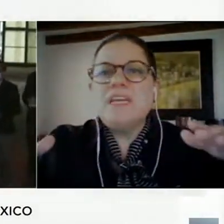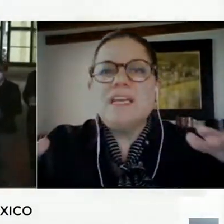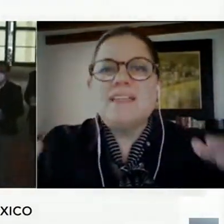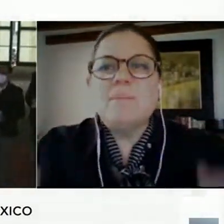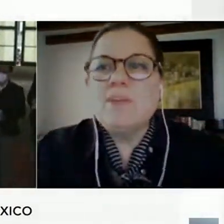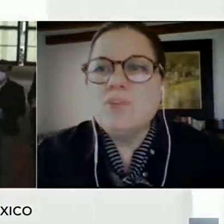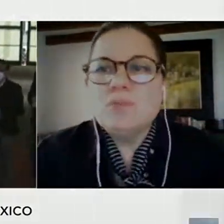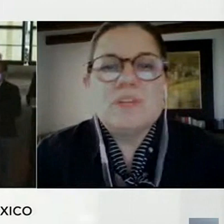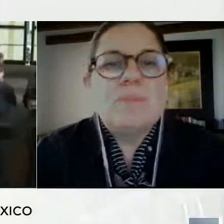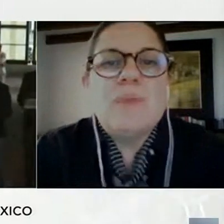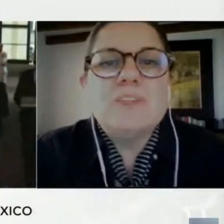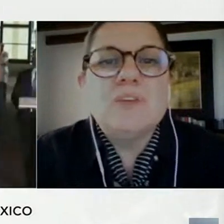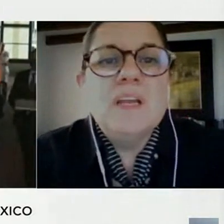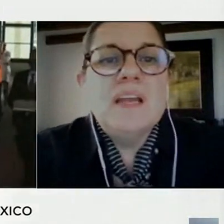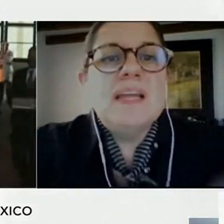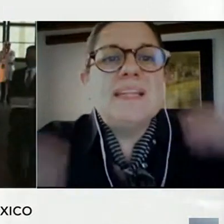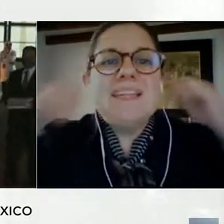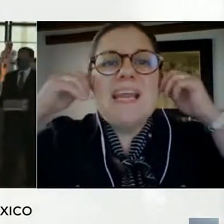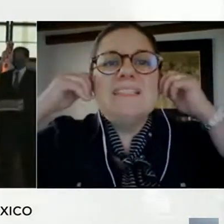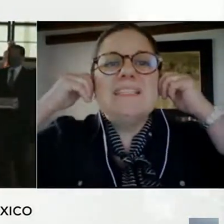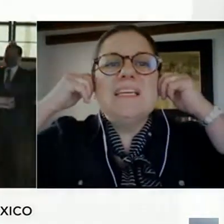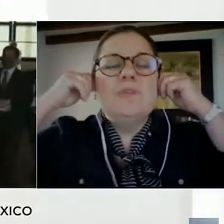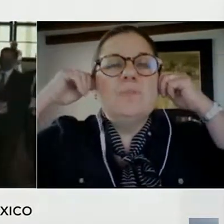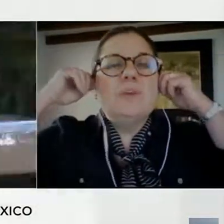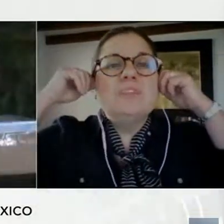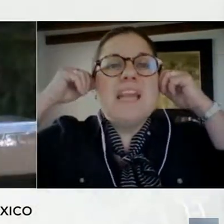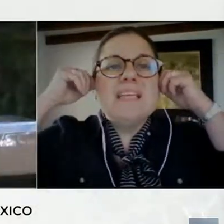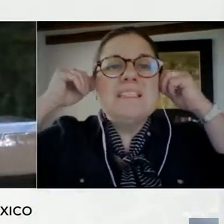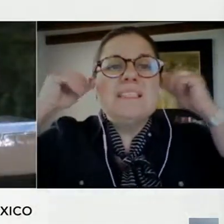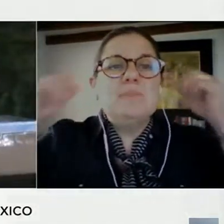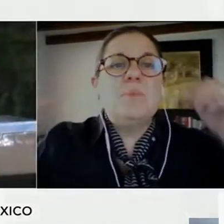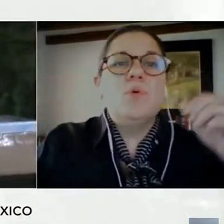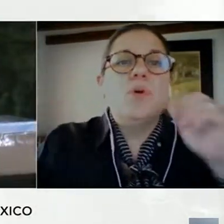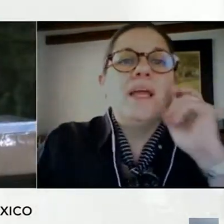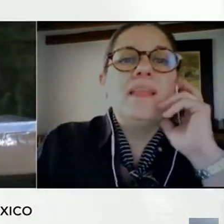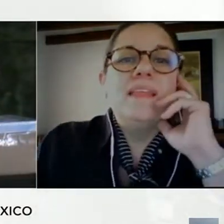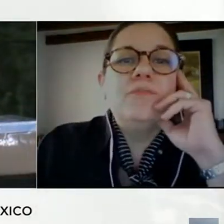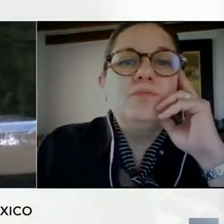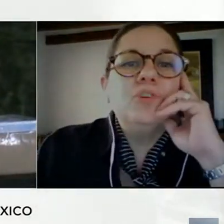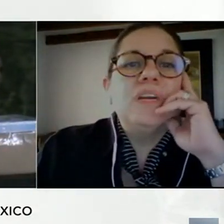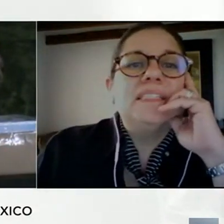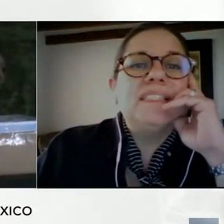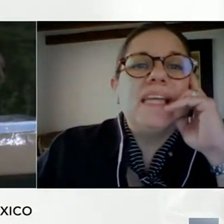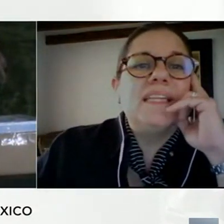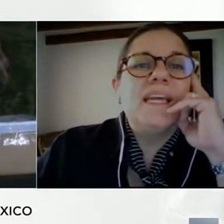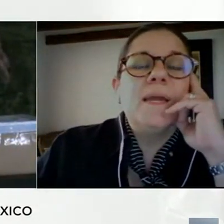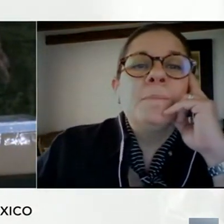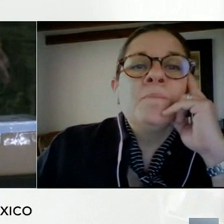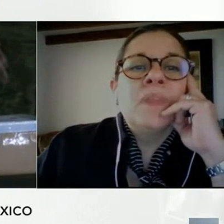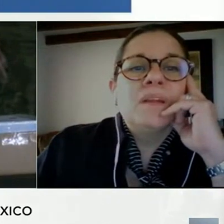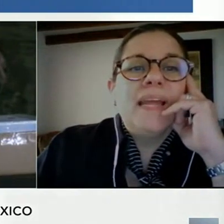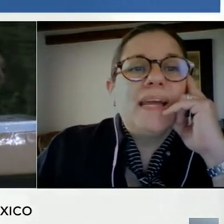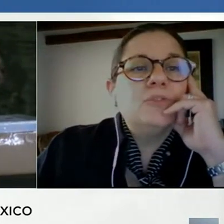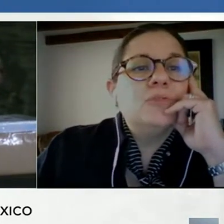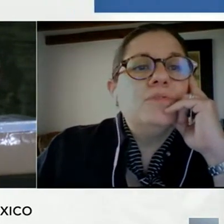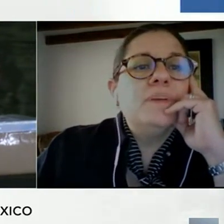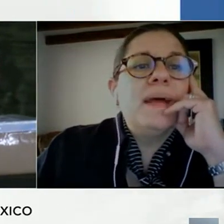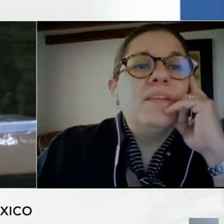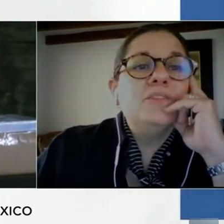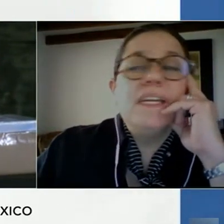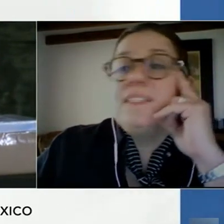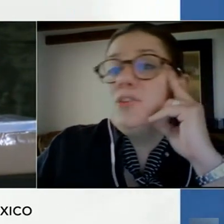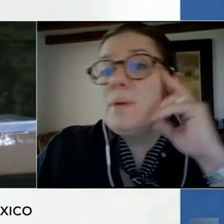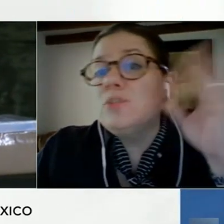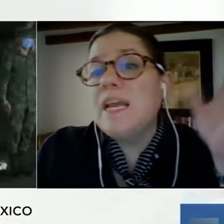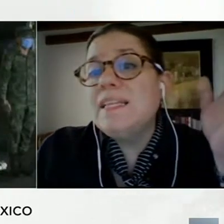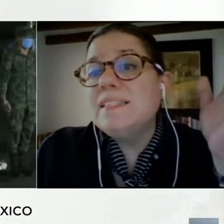en términos de tamaño de nuestra población. En tres, en el número tres de defunciones, siete de casos